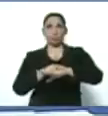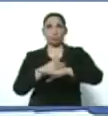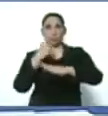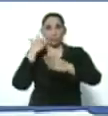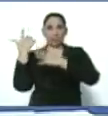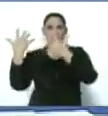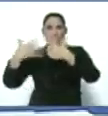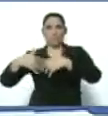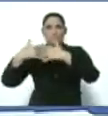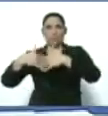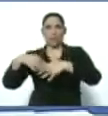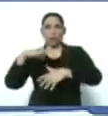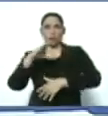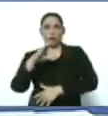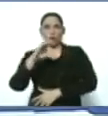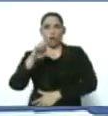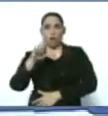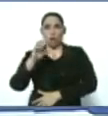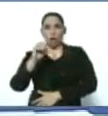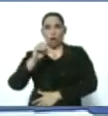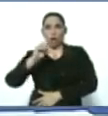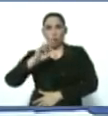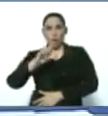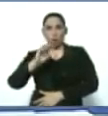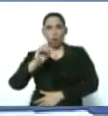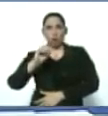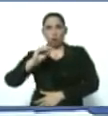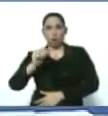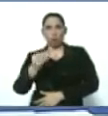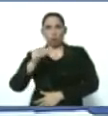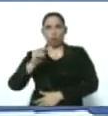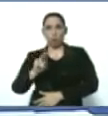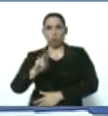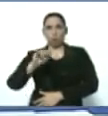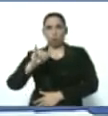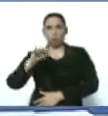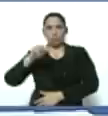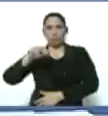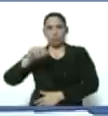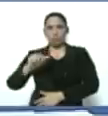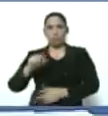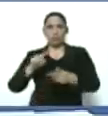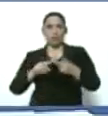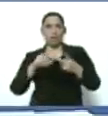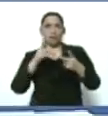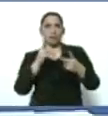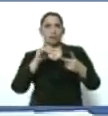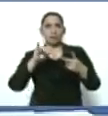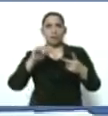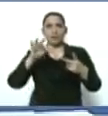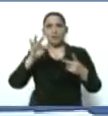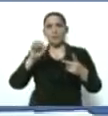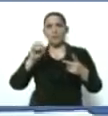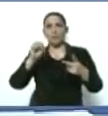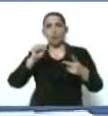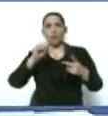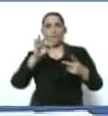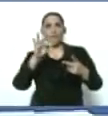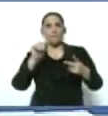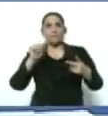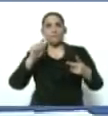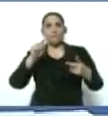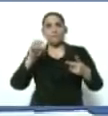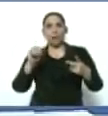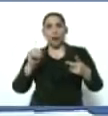planta de cloroquina de difosfato venezolana. ¿La quieren ver? Venezuela está fabricando